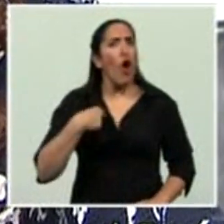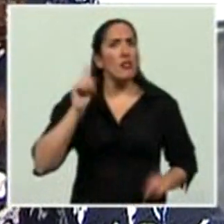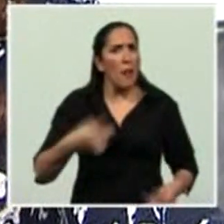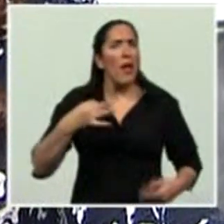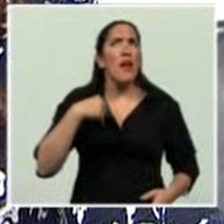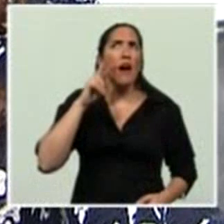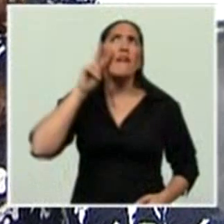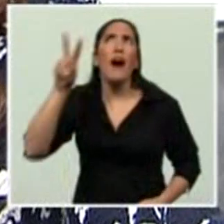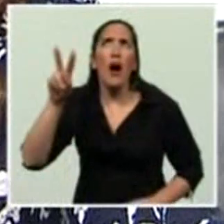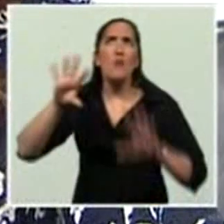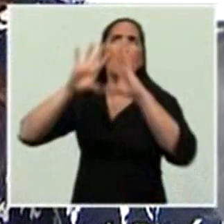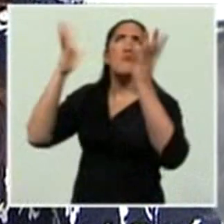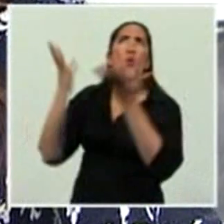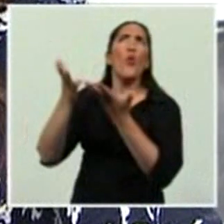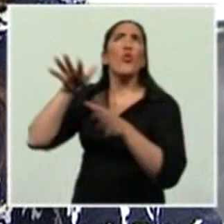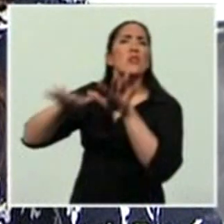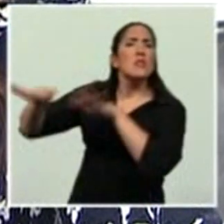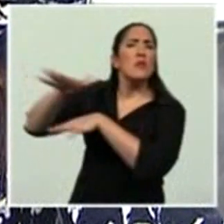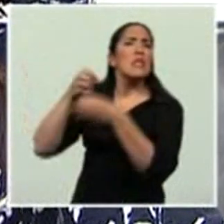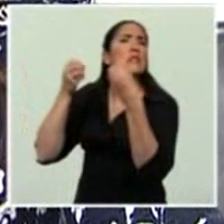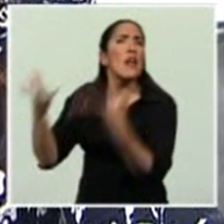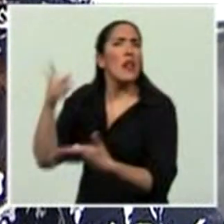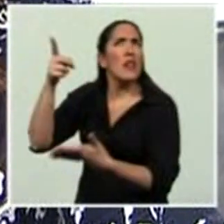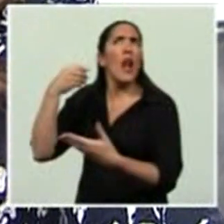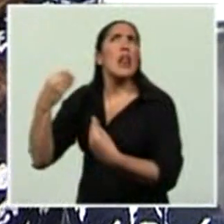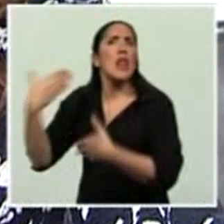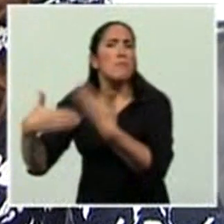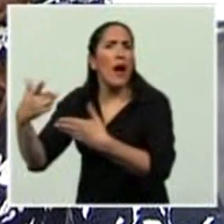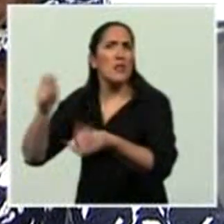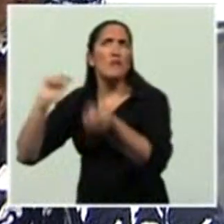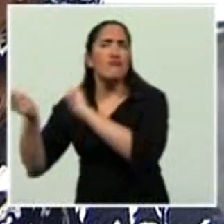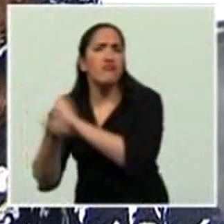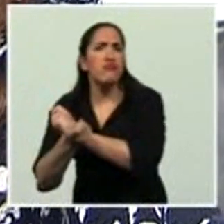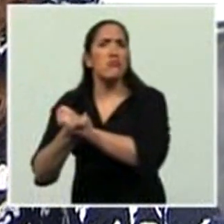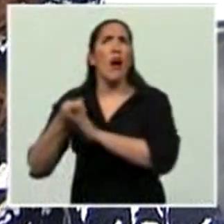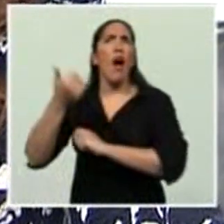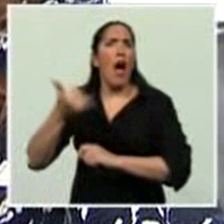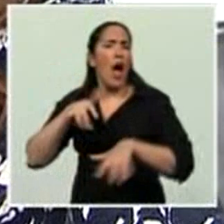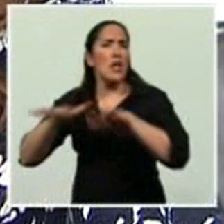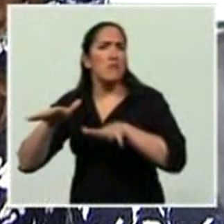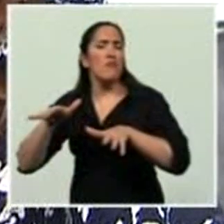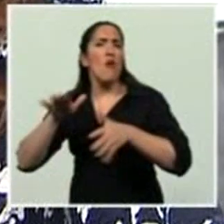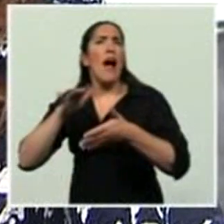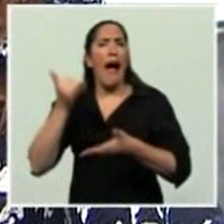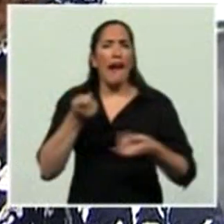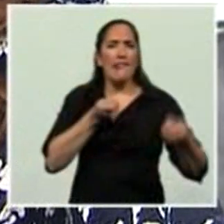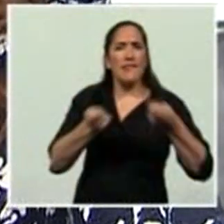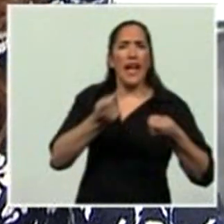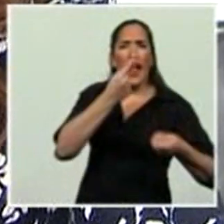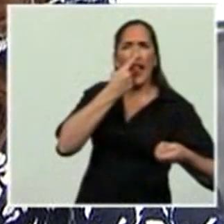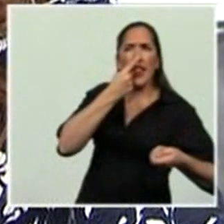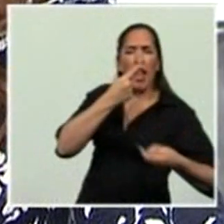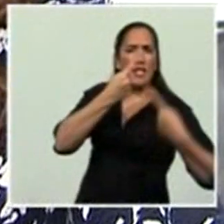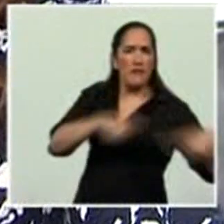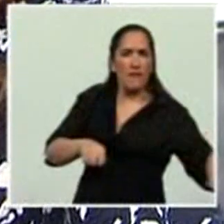que está cambiando acelerada y vertiginosamente que aparecen nuevos actores que hay nuevos intereses que hay